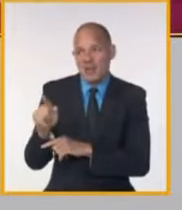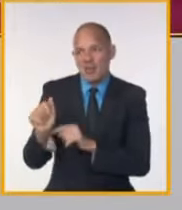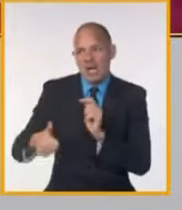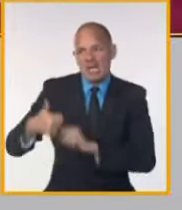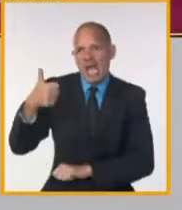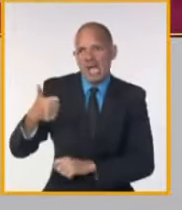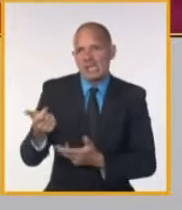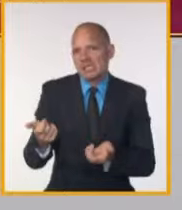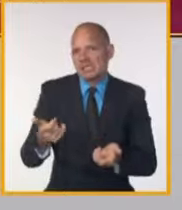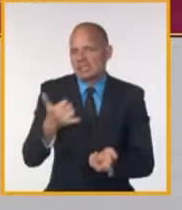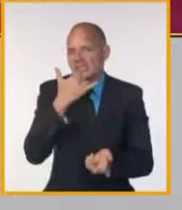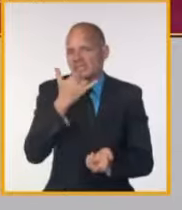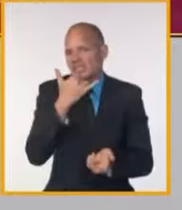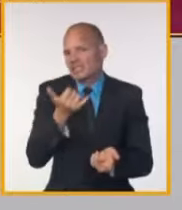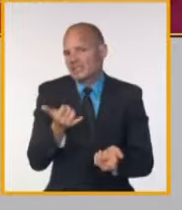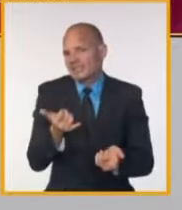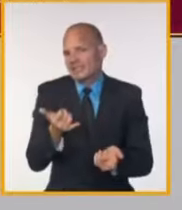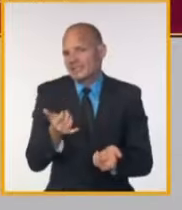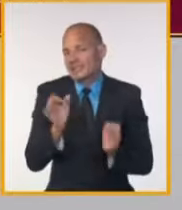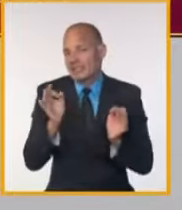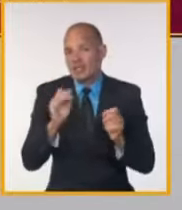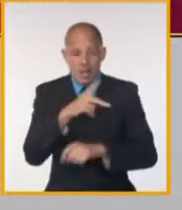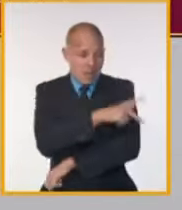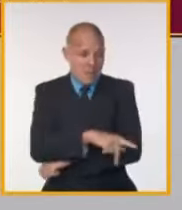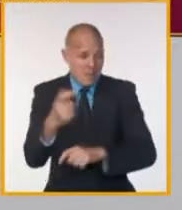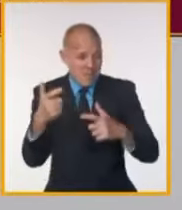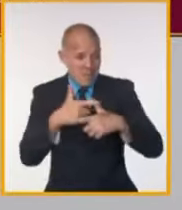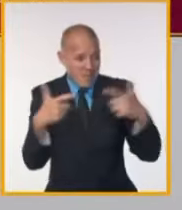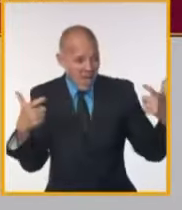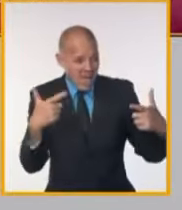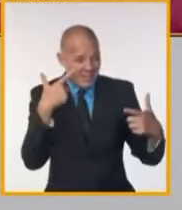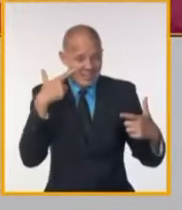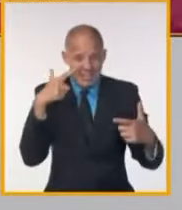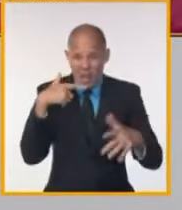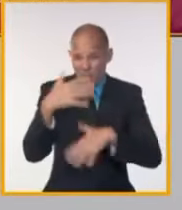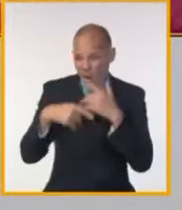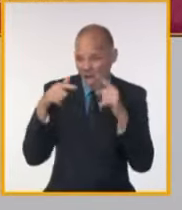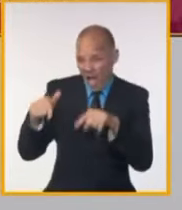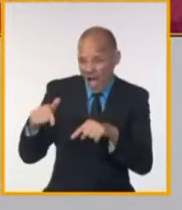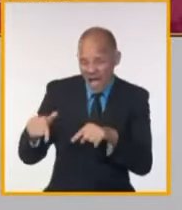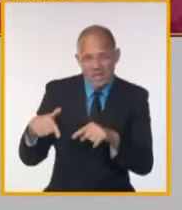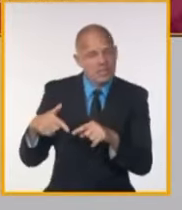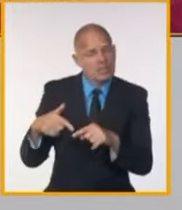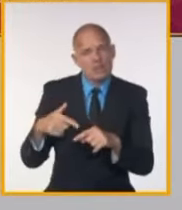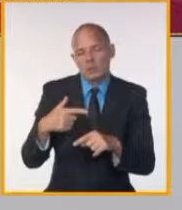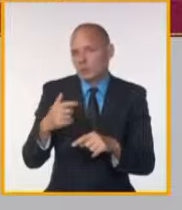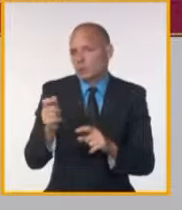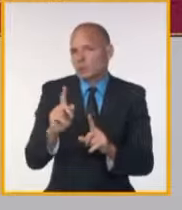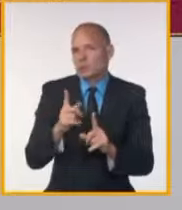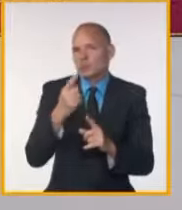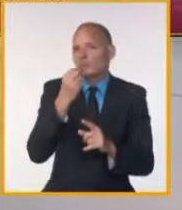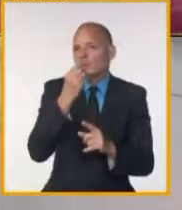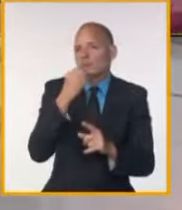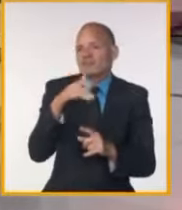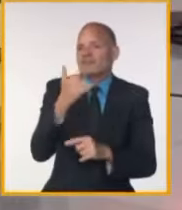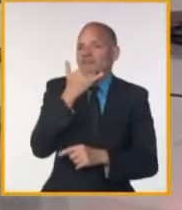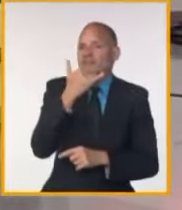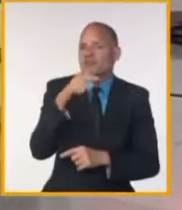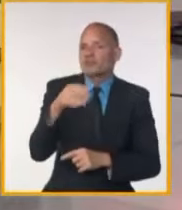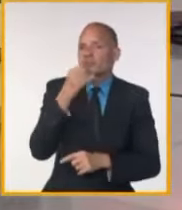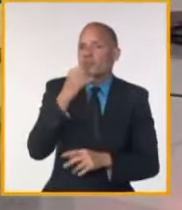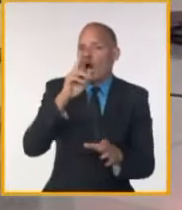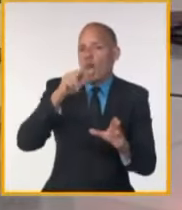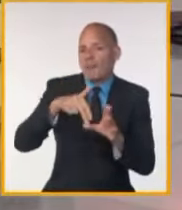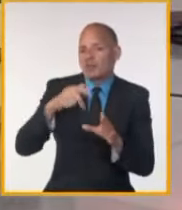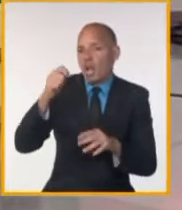casi la totalidad de la humanidad que se agraven las tensiones en medio oriente y hay que recordar que es una zona bueno hace 14 años